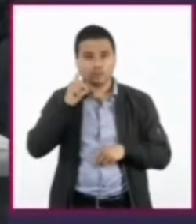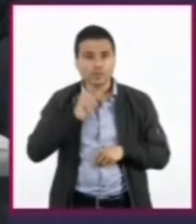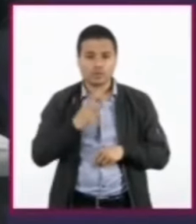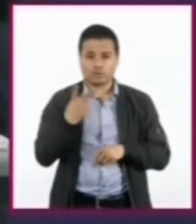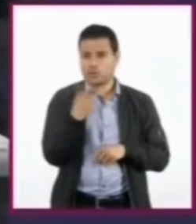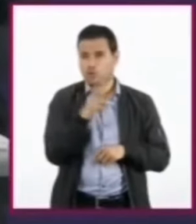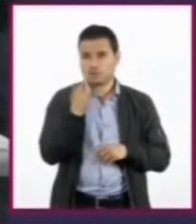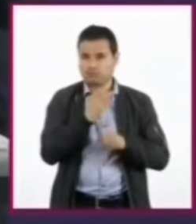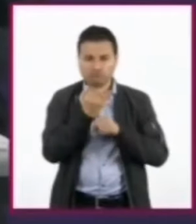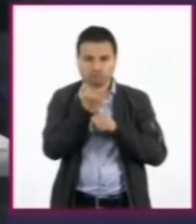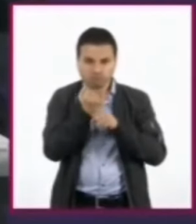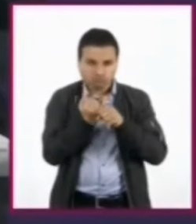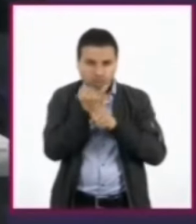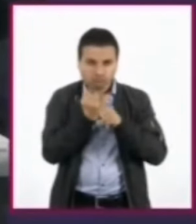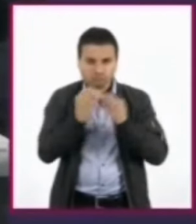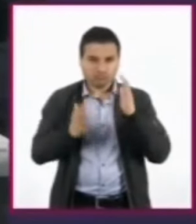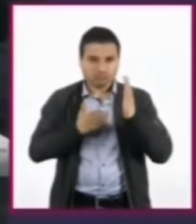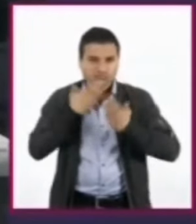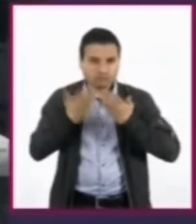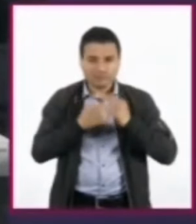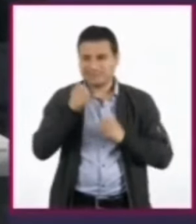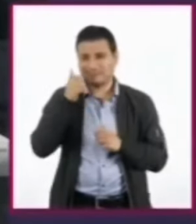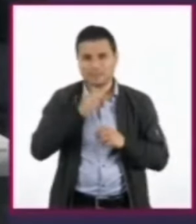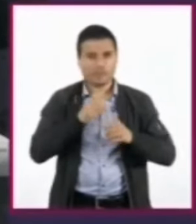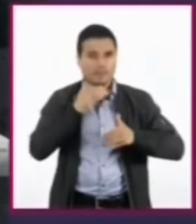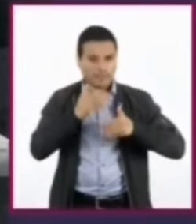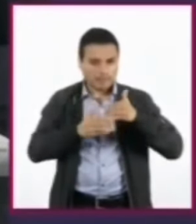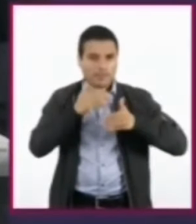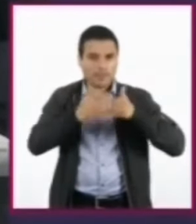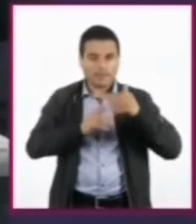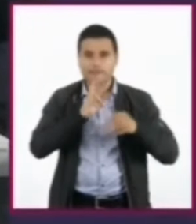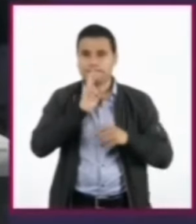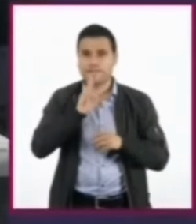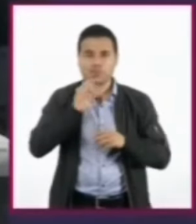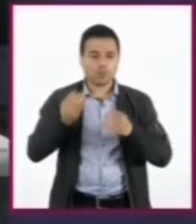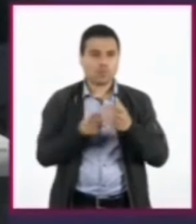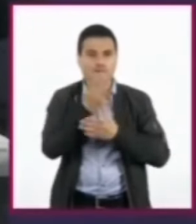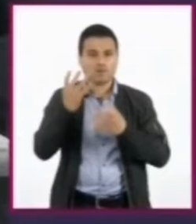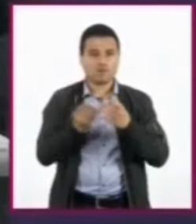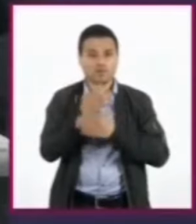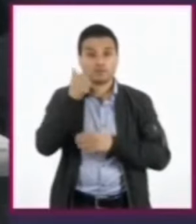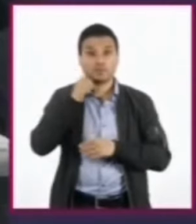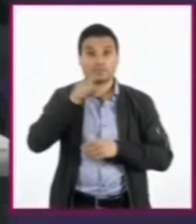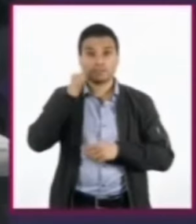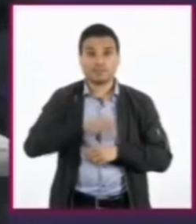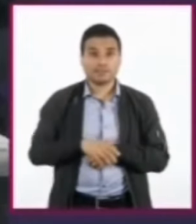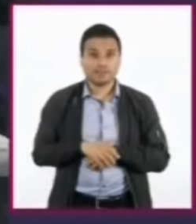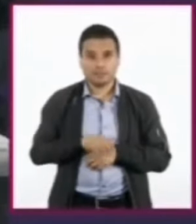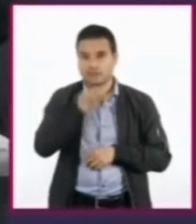hombres. Este conocimiento se actualiza constantemente y se relaciona con los avances